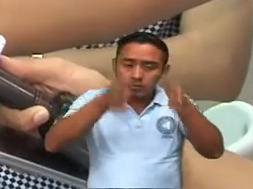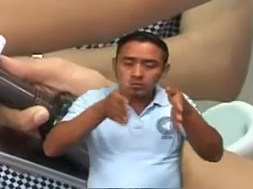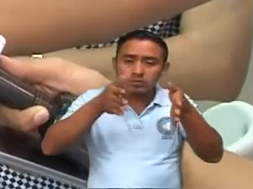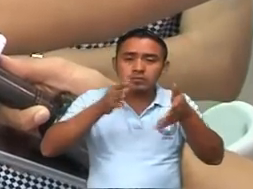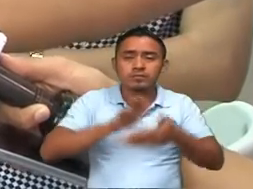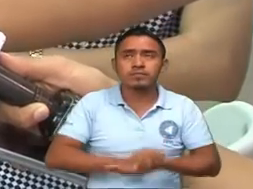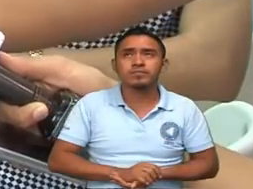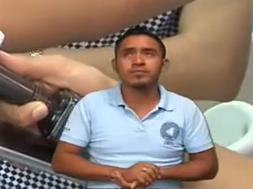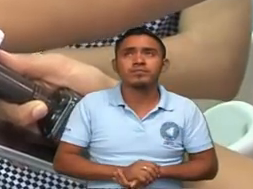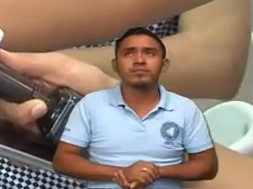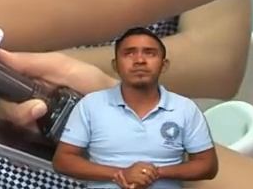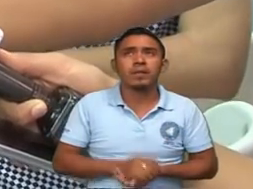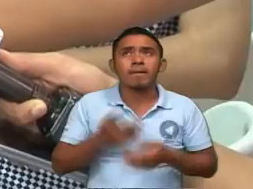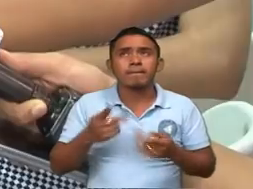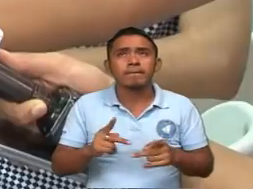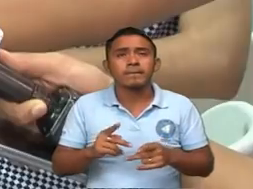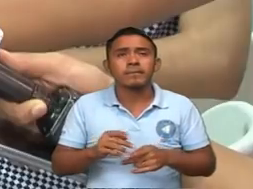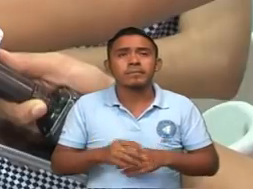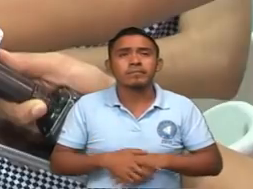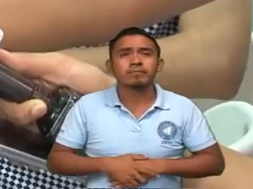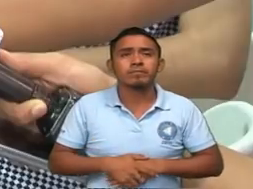atención, pero no